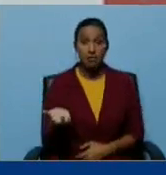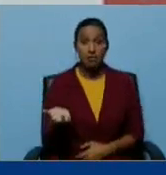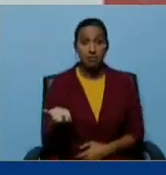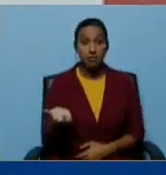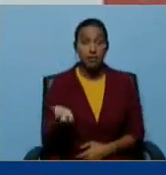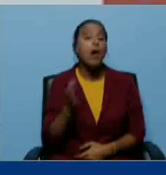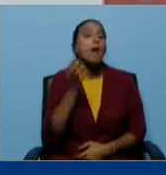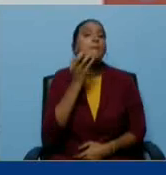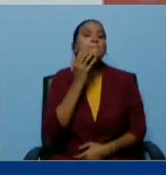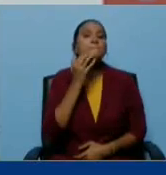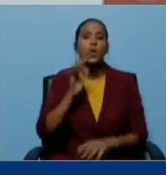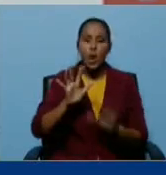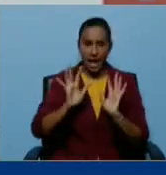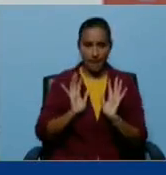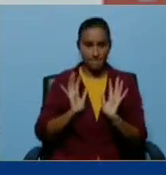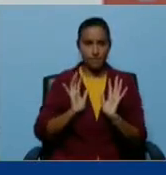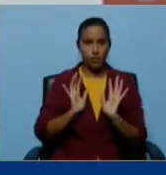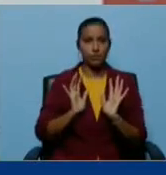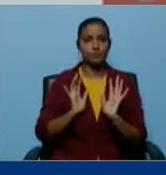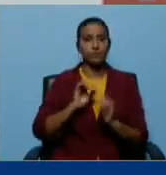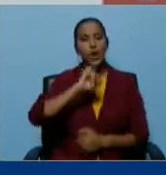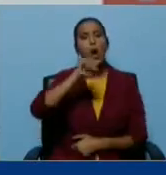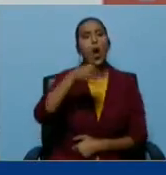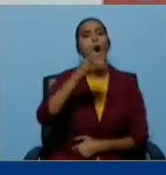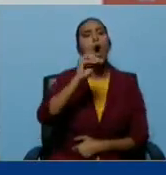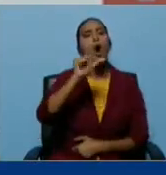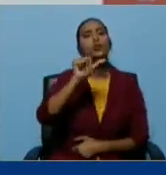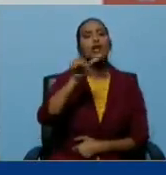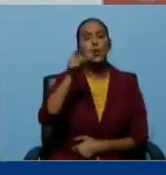Por ejemplo, José Luis Rodríguez, el Puma, yo lo admiro.